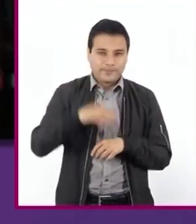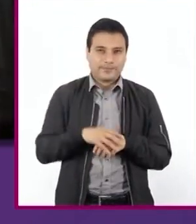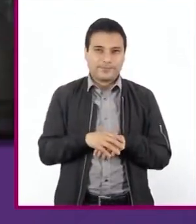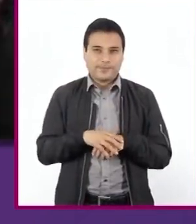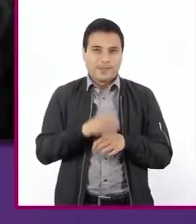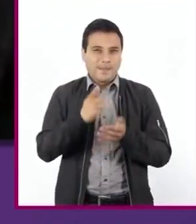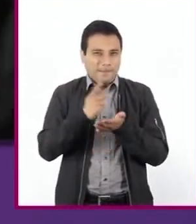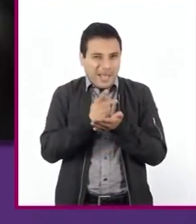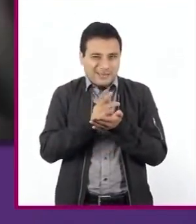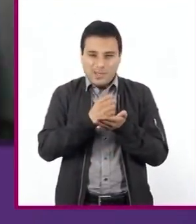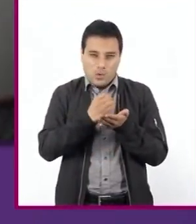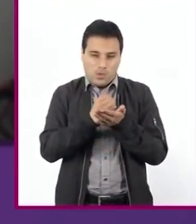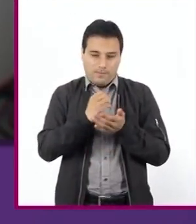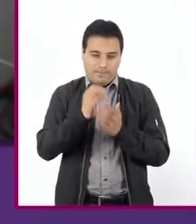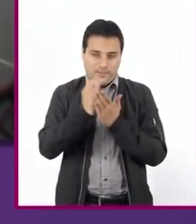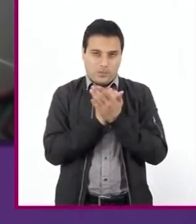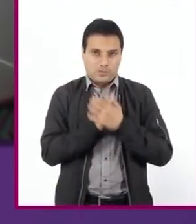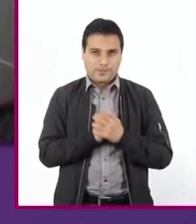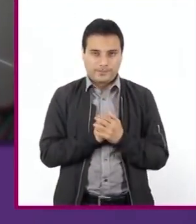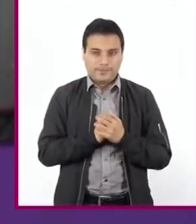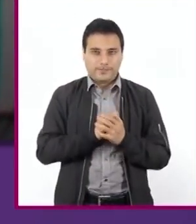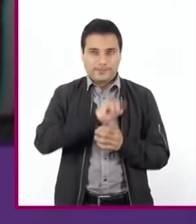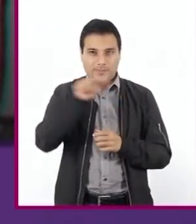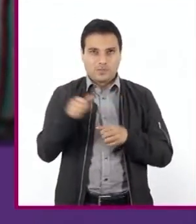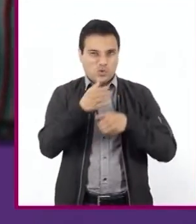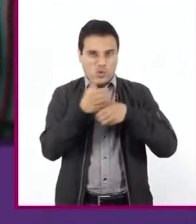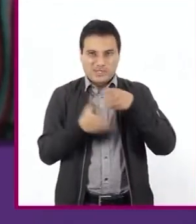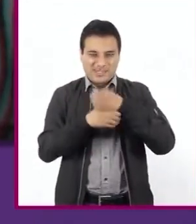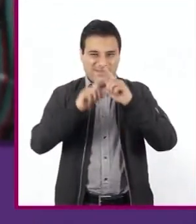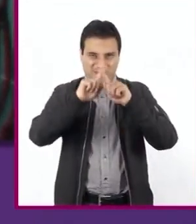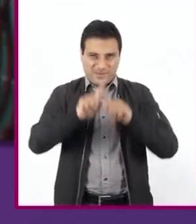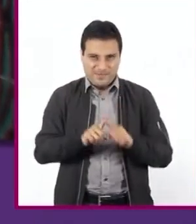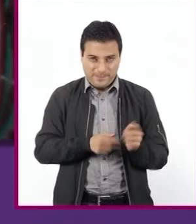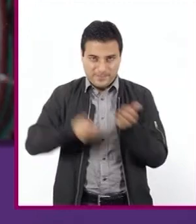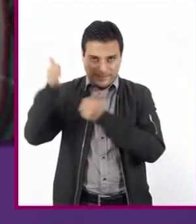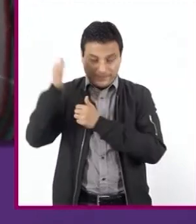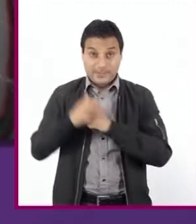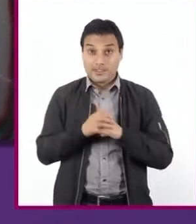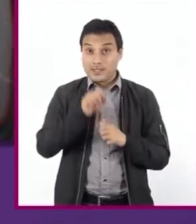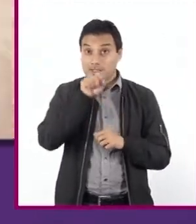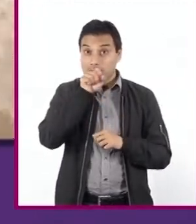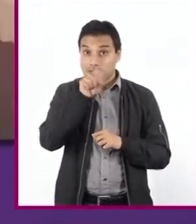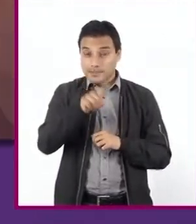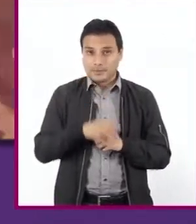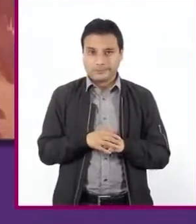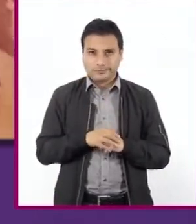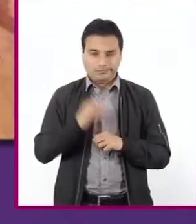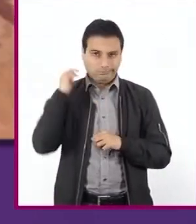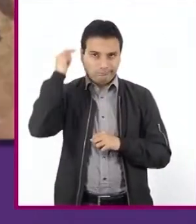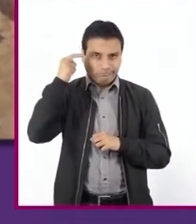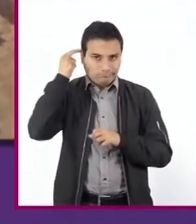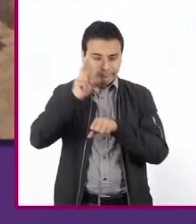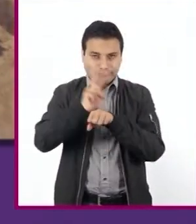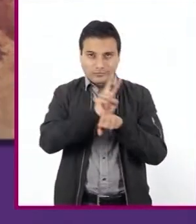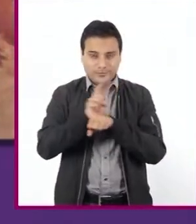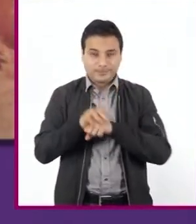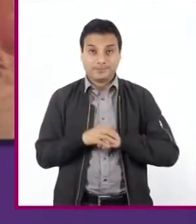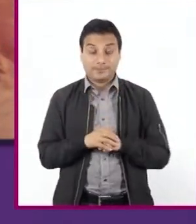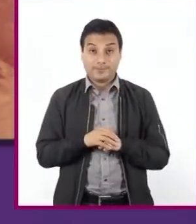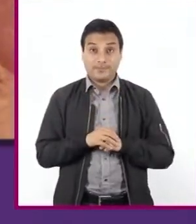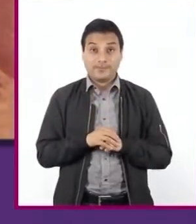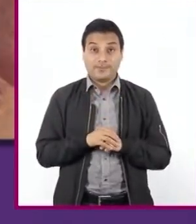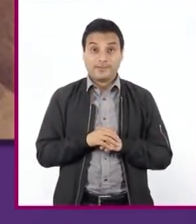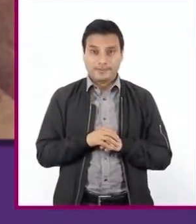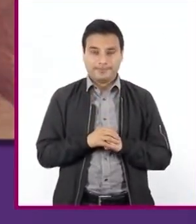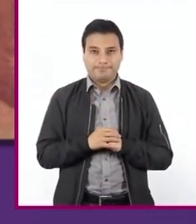un mercado impresionante para lo que son sus productos, pero a la vez a la fiscalidad regia. Y finalmente sostener